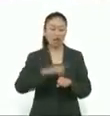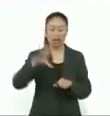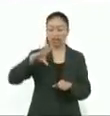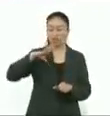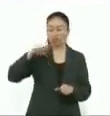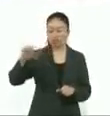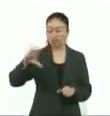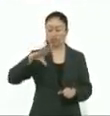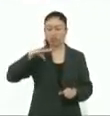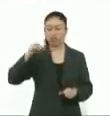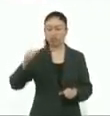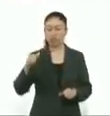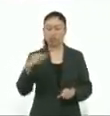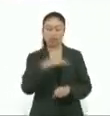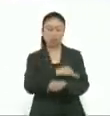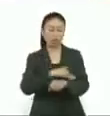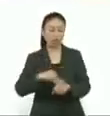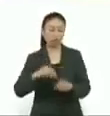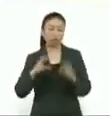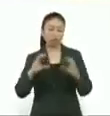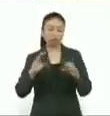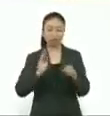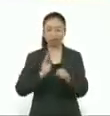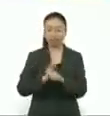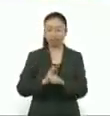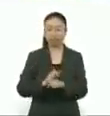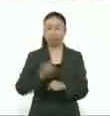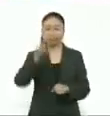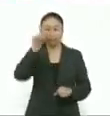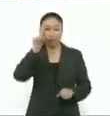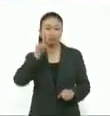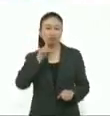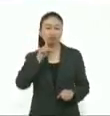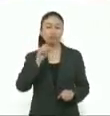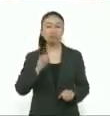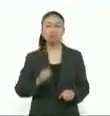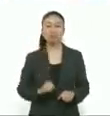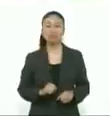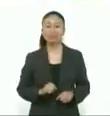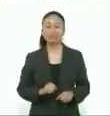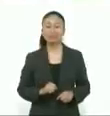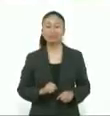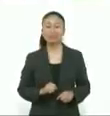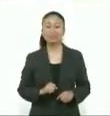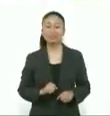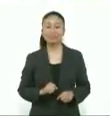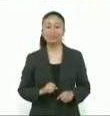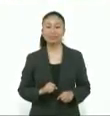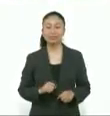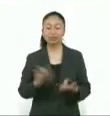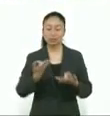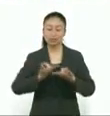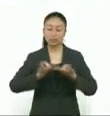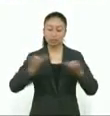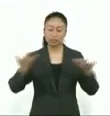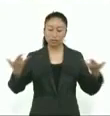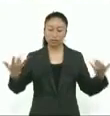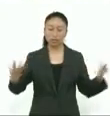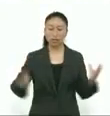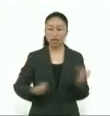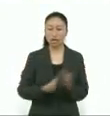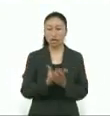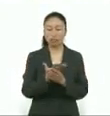sacar adelante a nuestras familias, a ser mujeres que hacen una nueva historia. Y